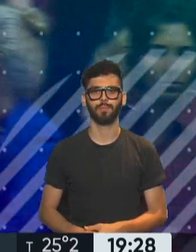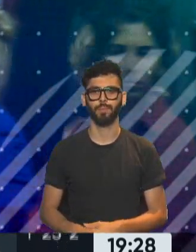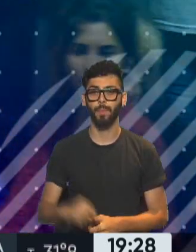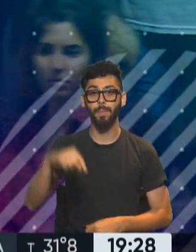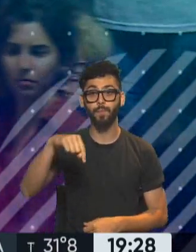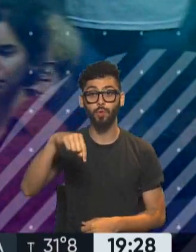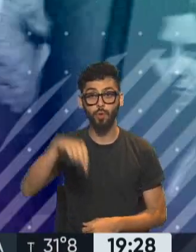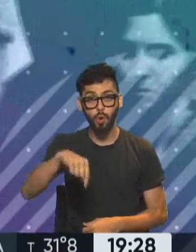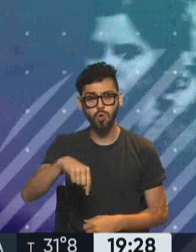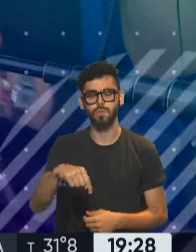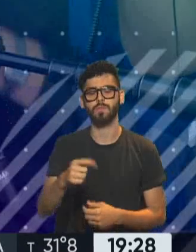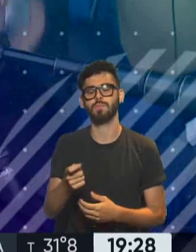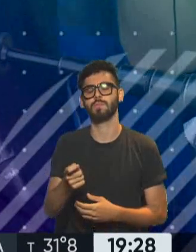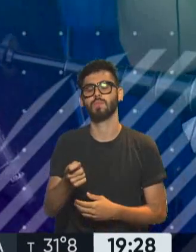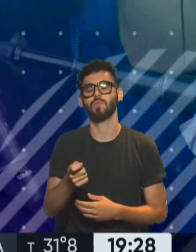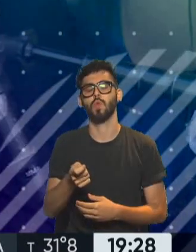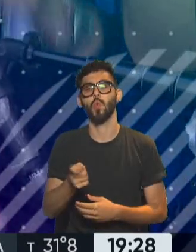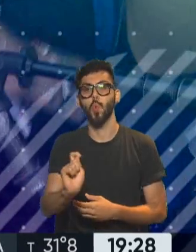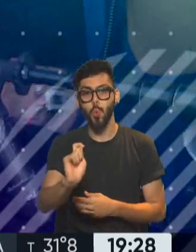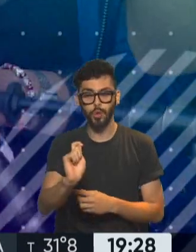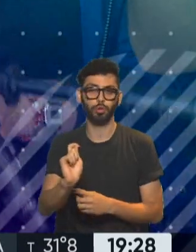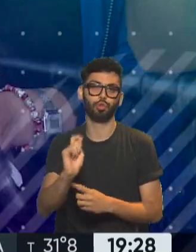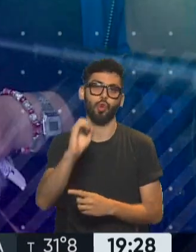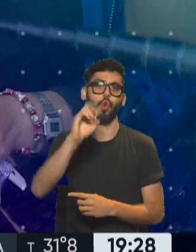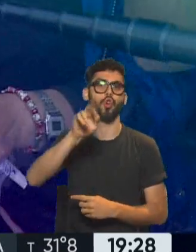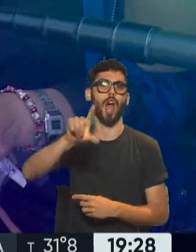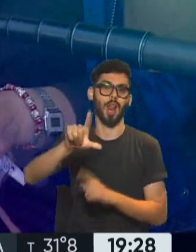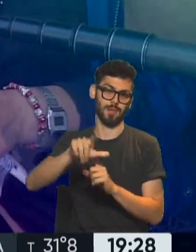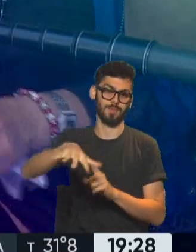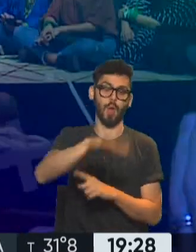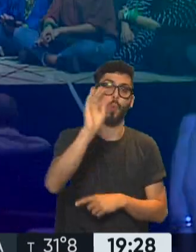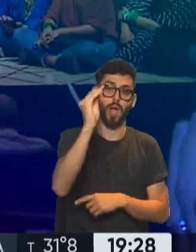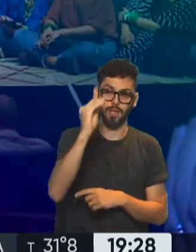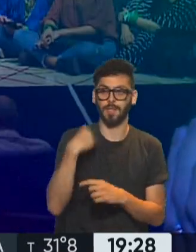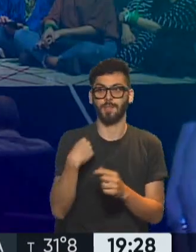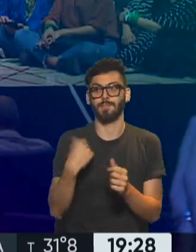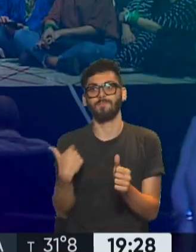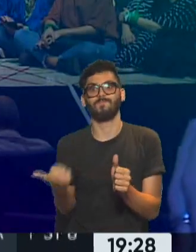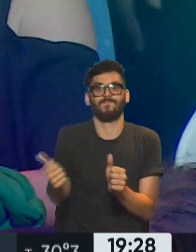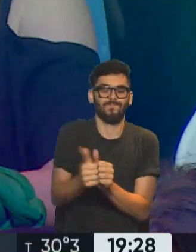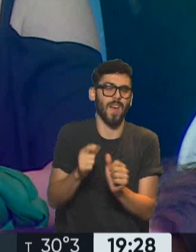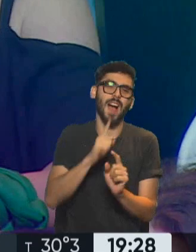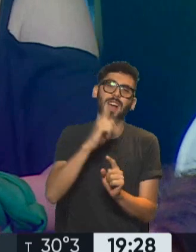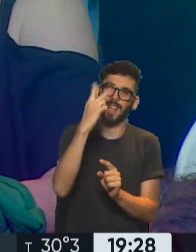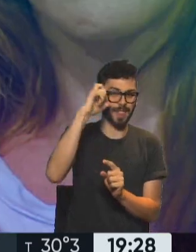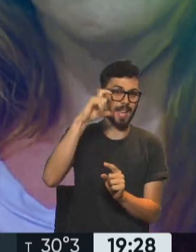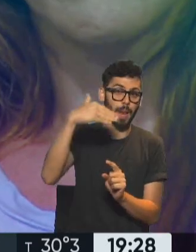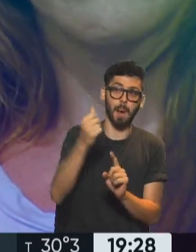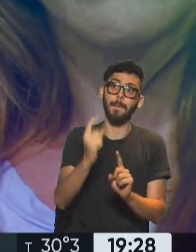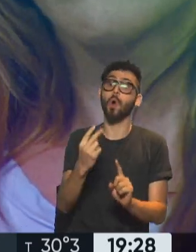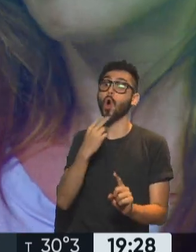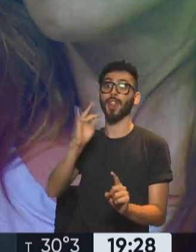Hoy, en el inicio del juicio oral en Brasil, acompañamos a Telma Fardín como lo hicimos el 11 de diciembre de